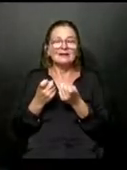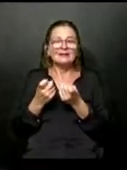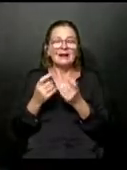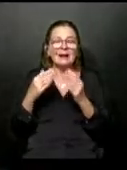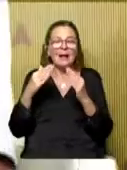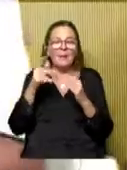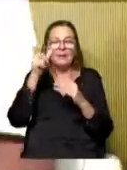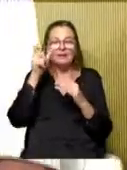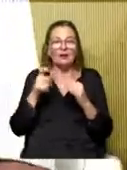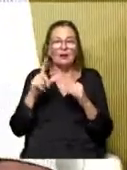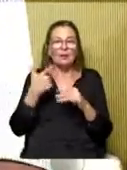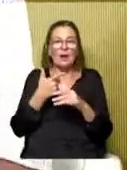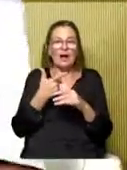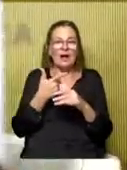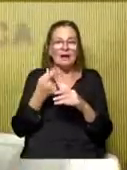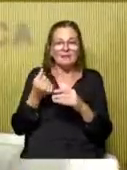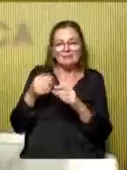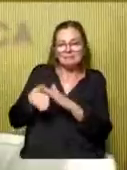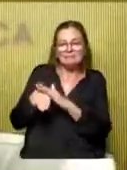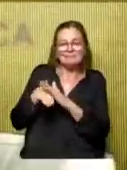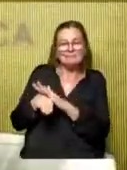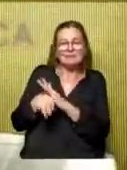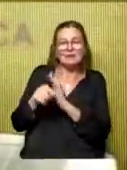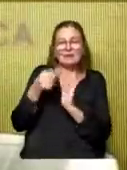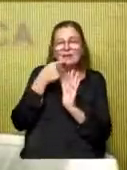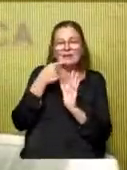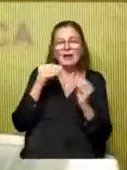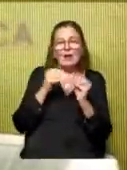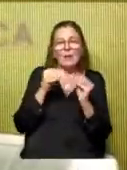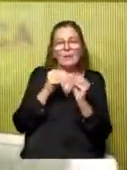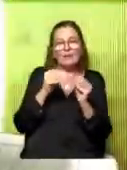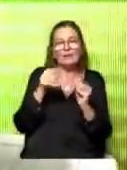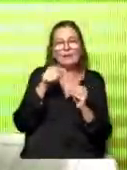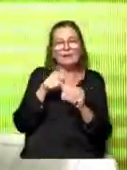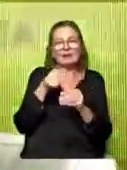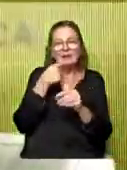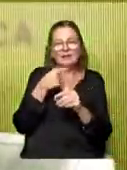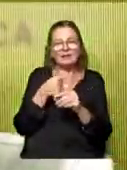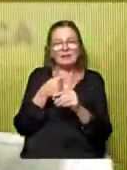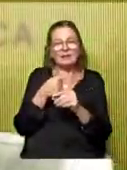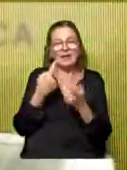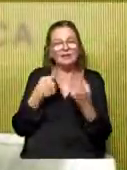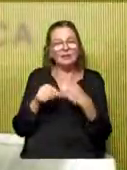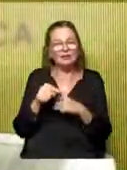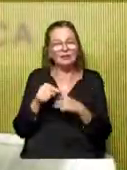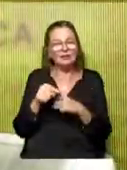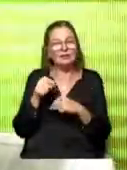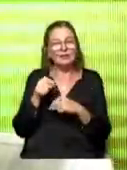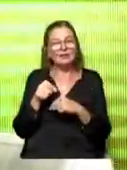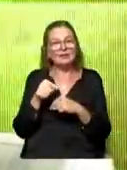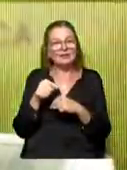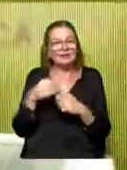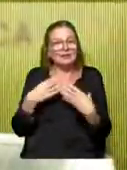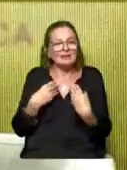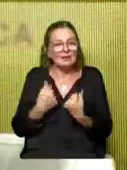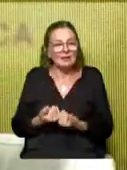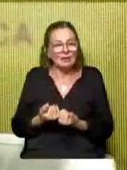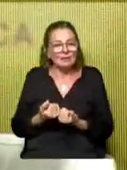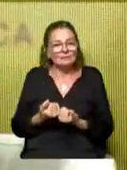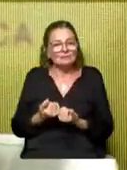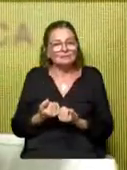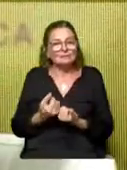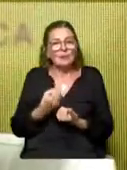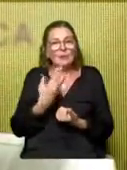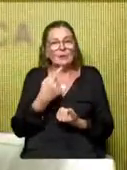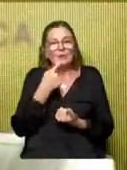que no tiene capacidad de ahorro. Está en lo que hablaba la compañera, uh-huh. Entonces, en ese sentido, ¿por